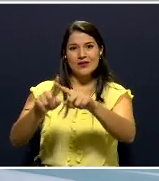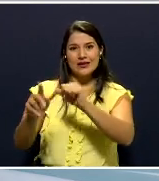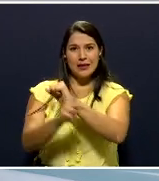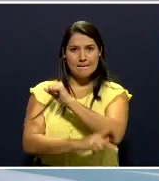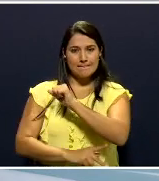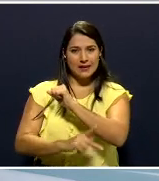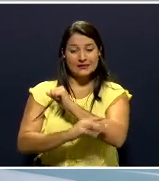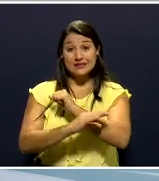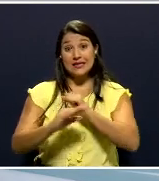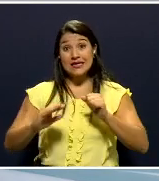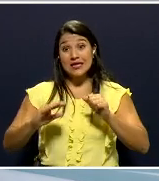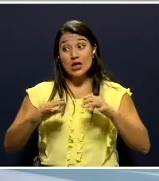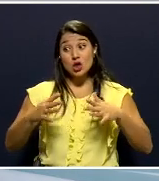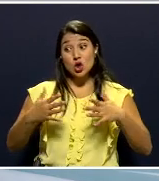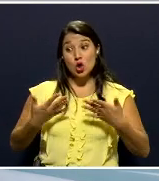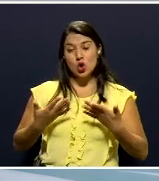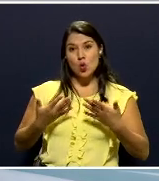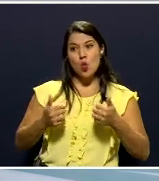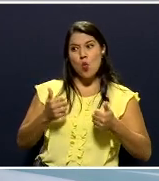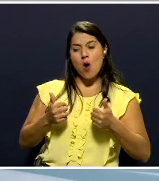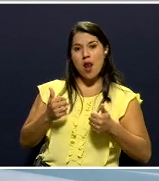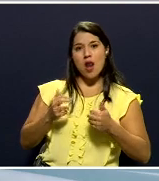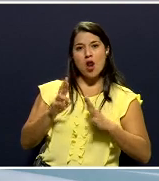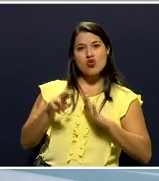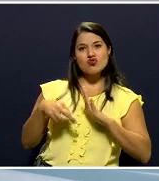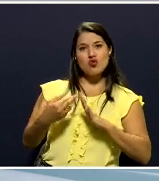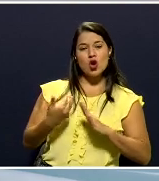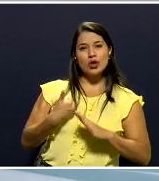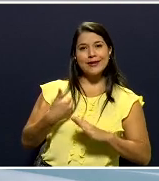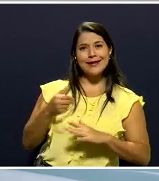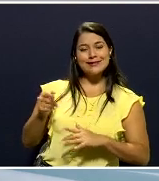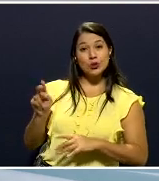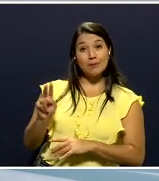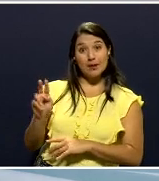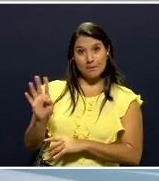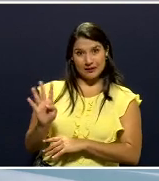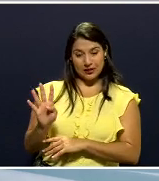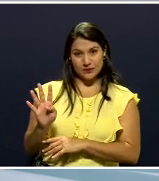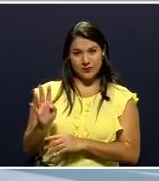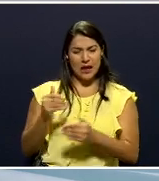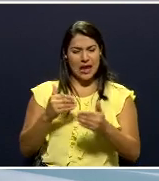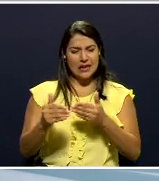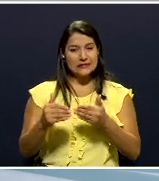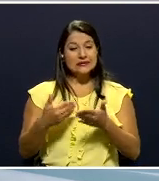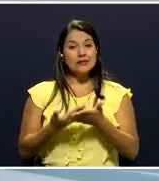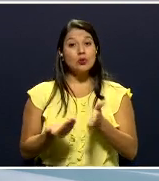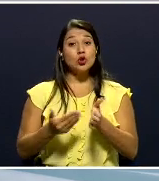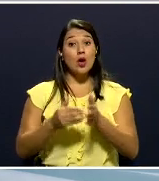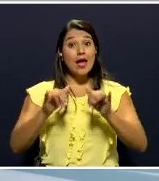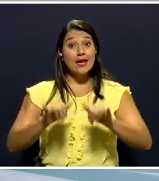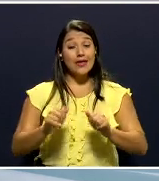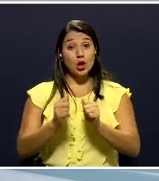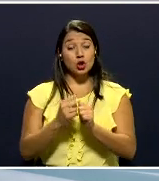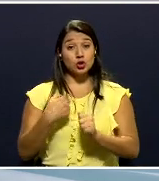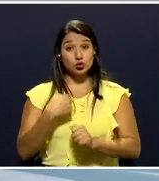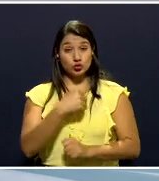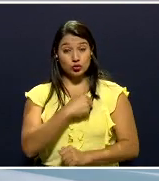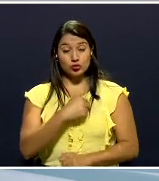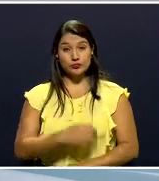que estos pequeños organismos han jugado en la historia de la humanidad. Enseguida volvemos, quédese con nosotros.